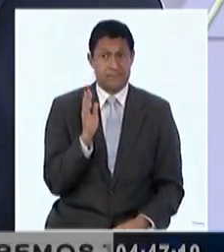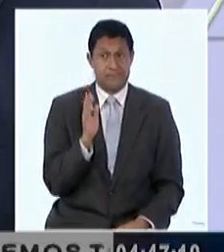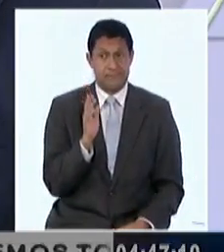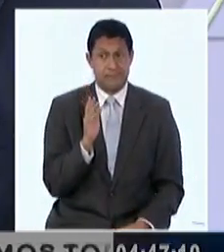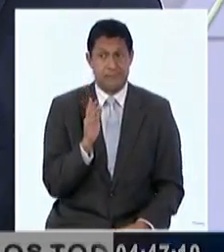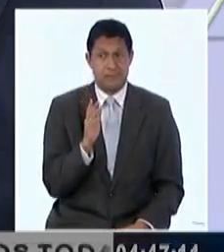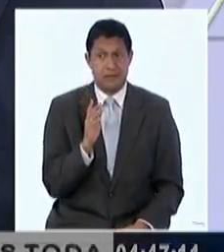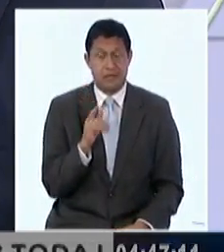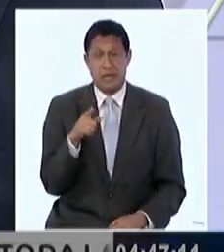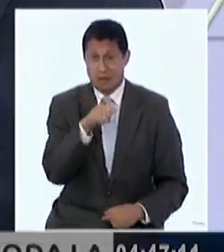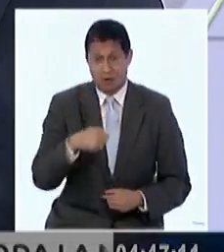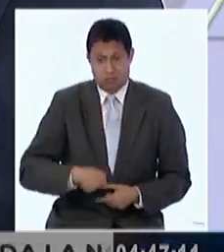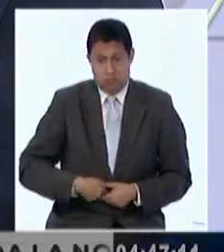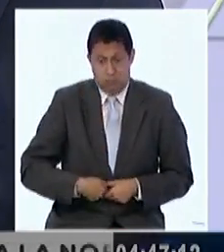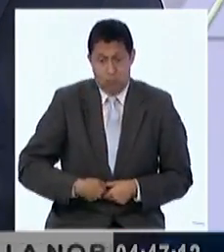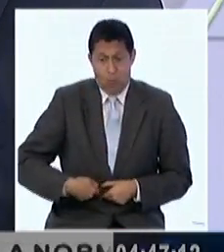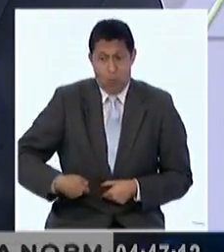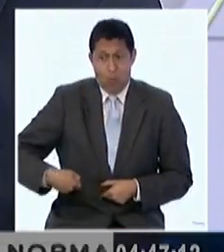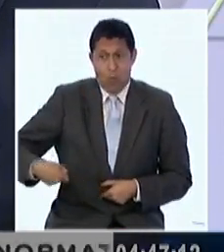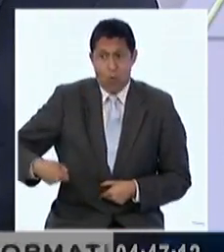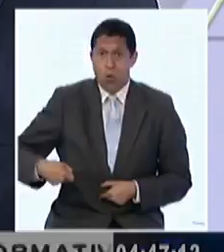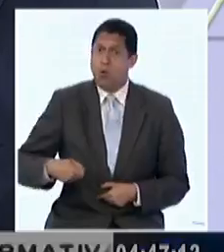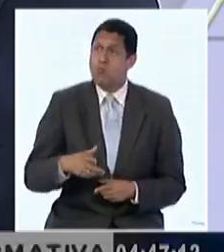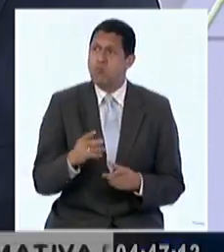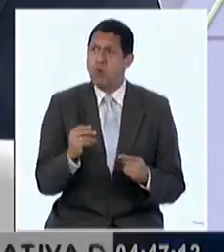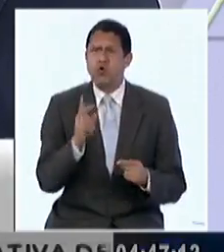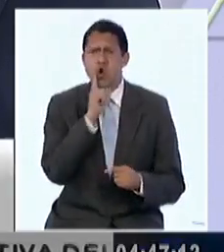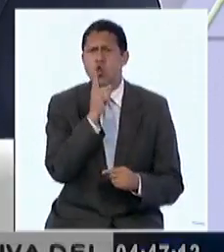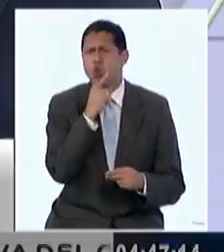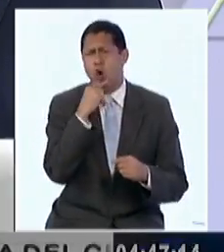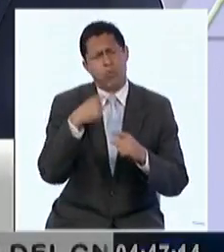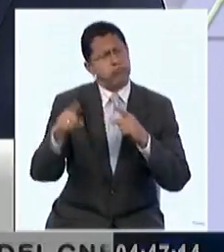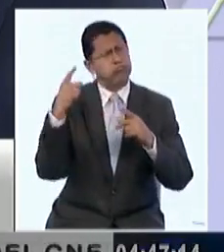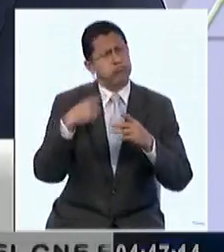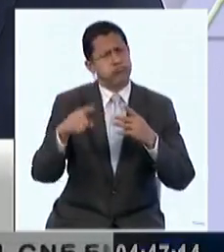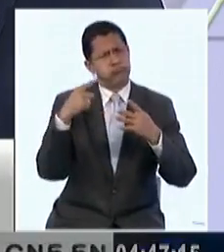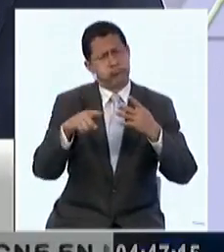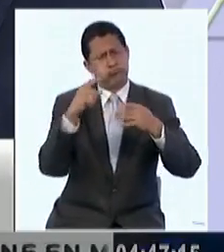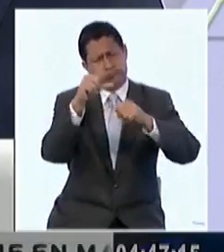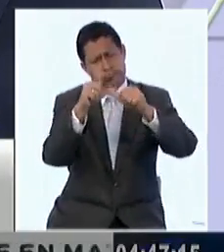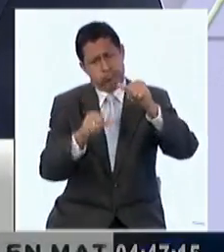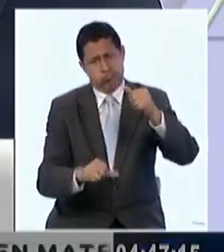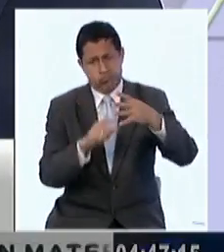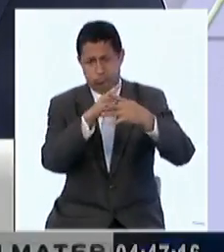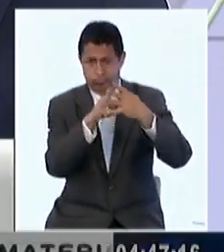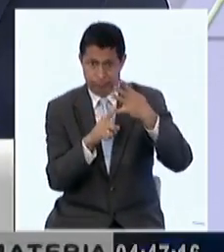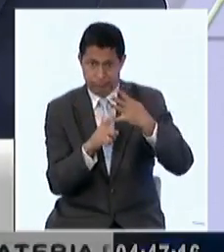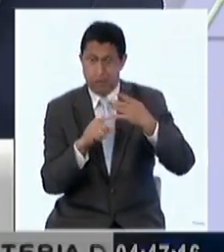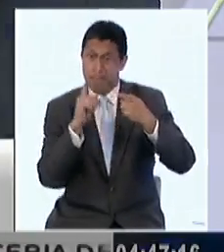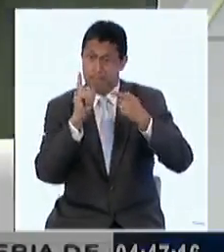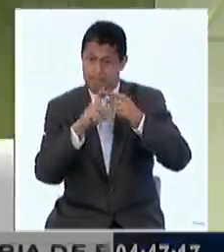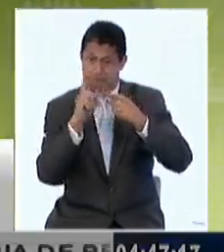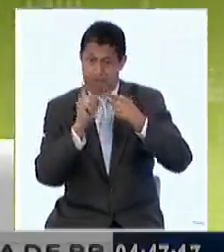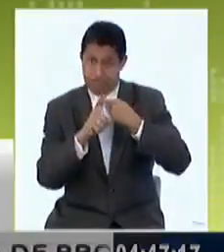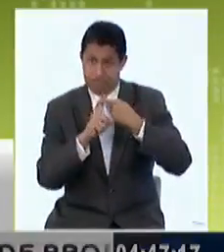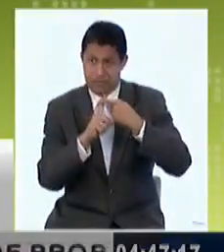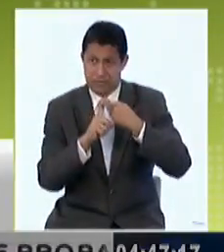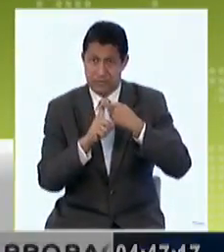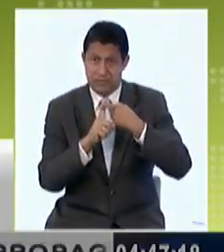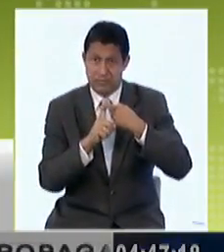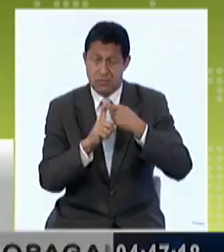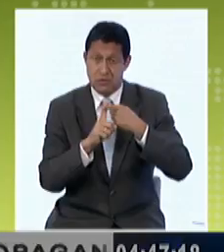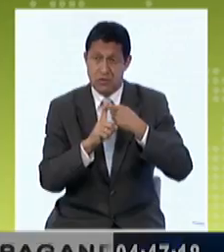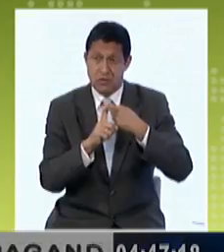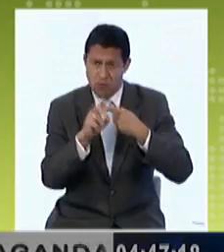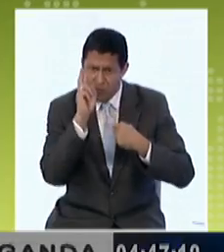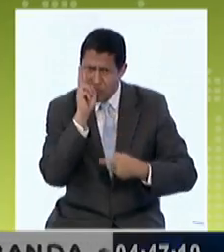el caso de la liposucción es que le han dado muchos nombres, uh-huh. ¿Ok? Y esto hay que aclararlo porque una de las cosas que uno